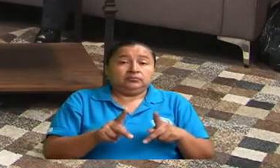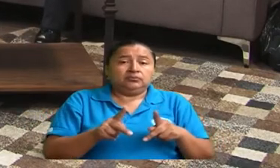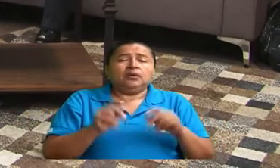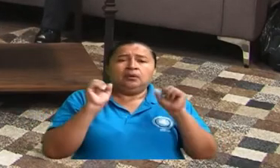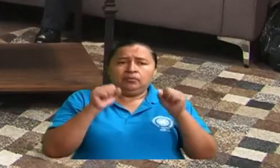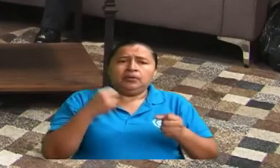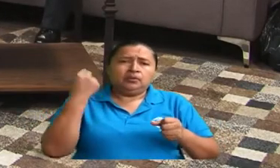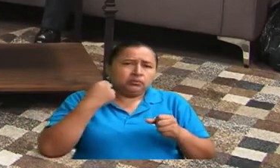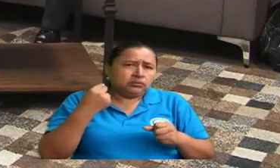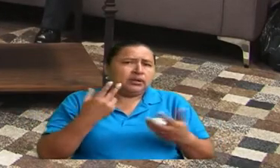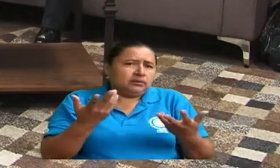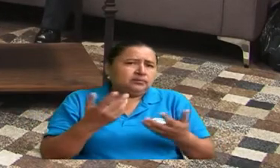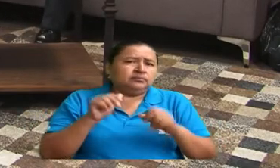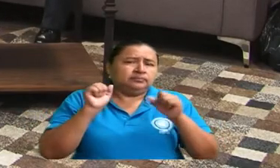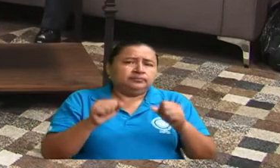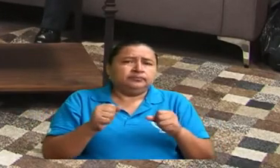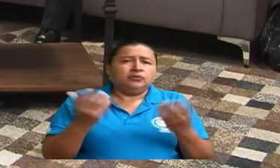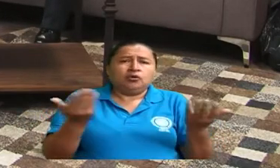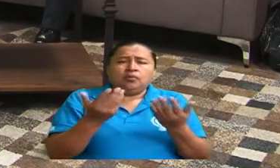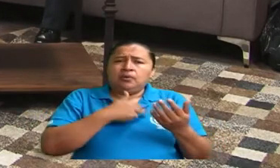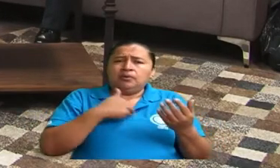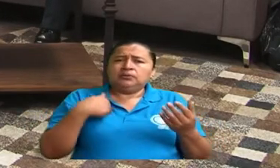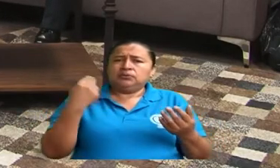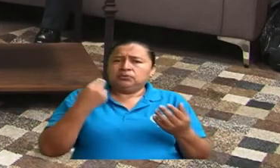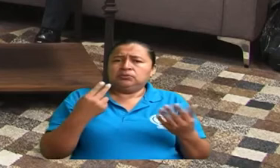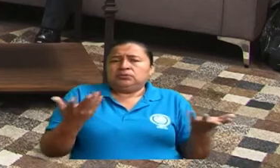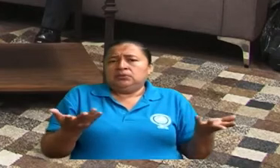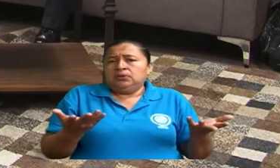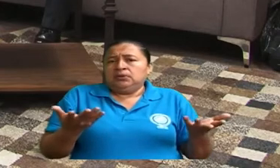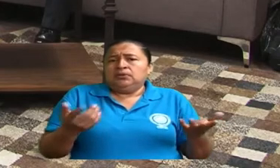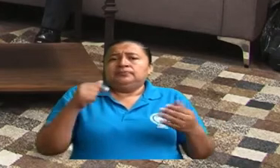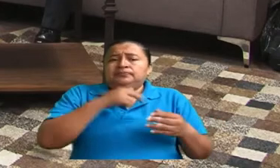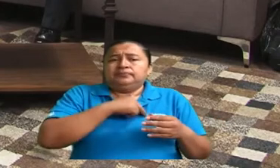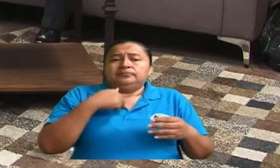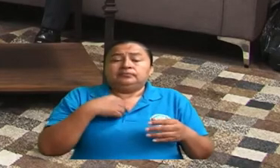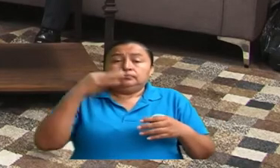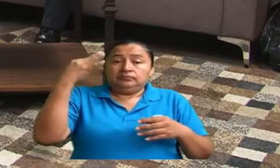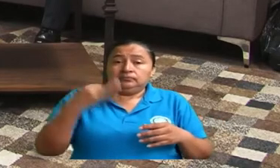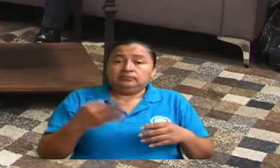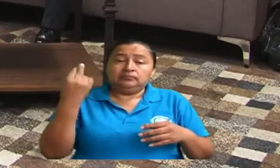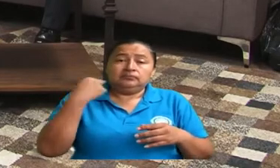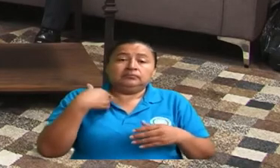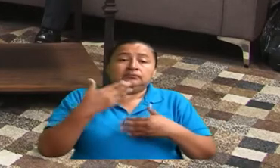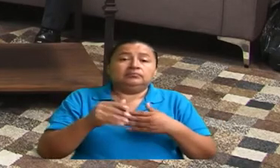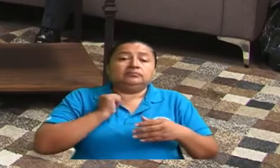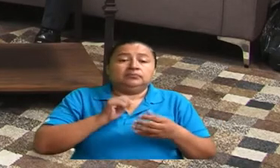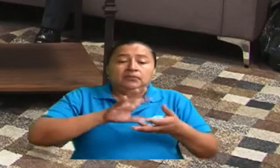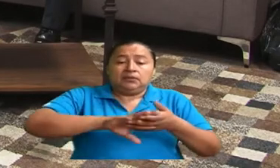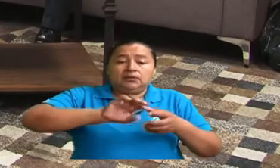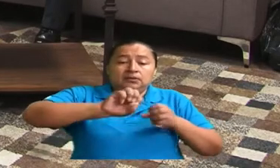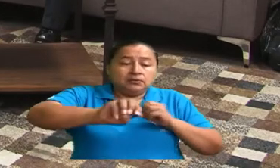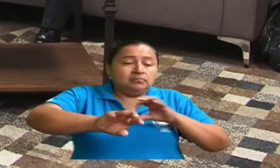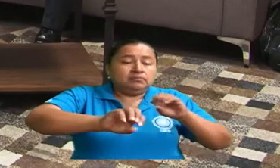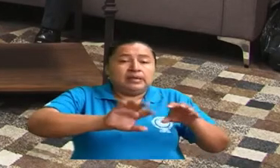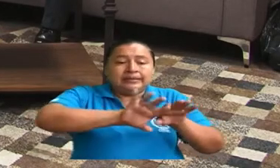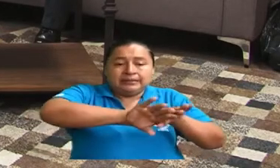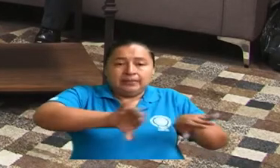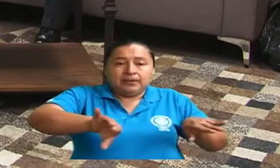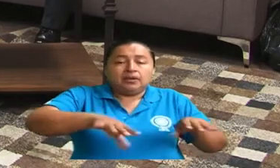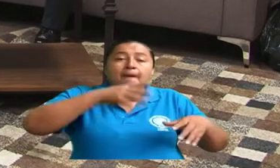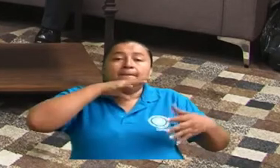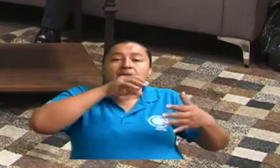puede aprovechar. ¿Y cómo lo va a aprovechar? Haciendo usos de la separación de los materiales. Ok, muy